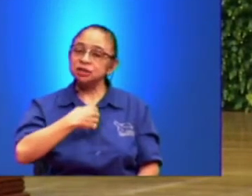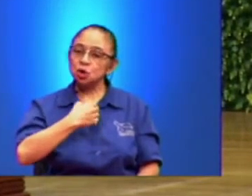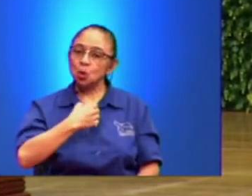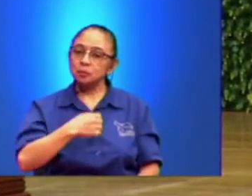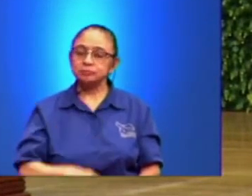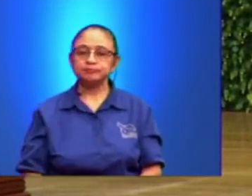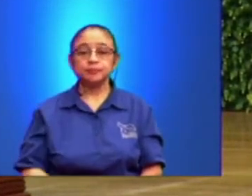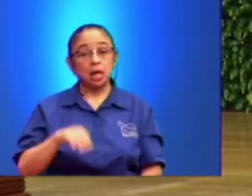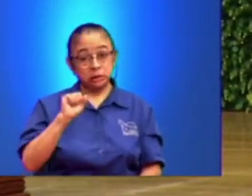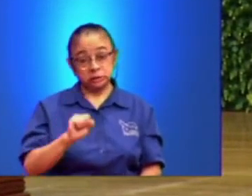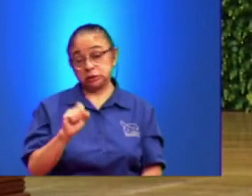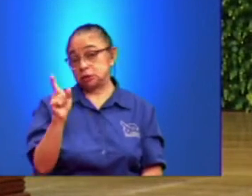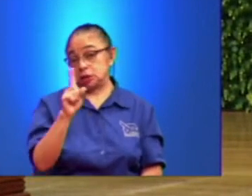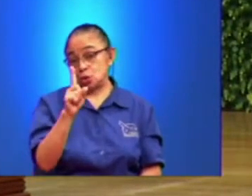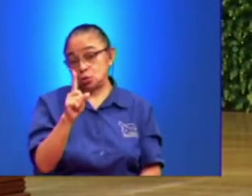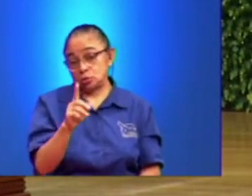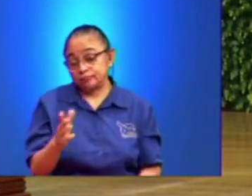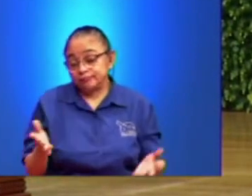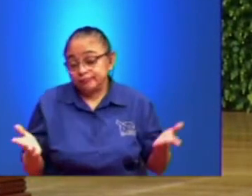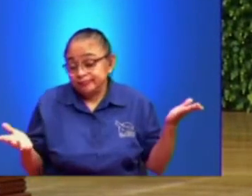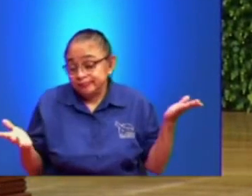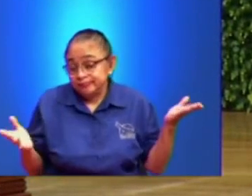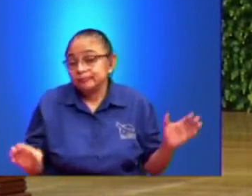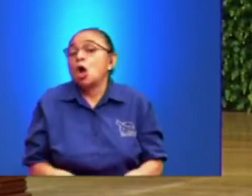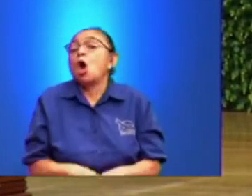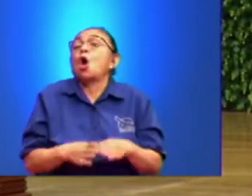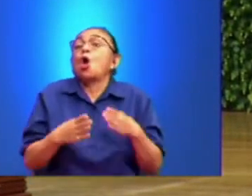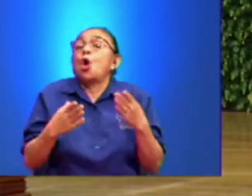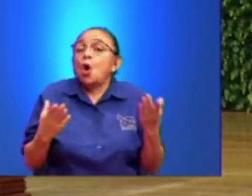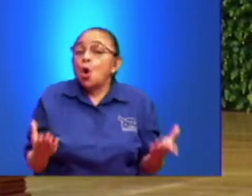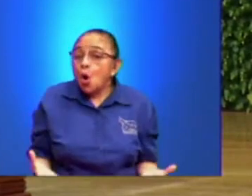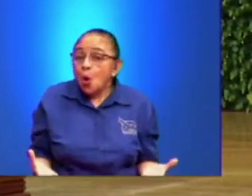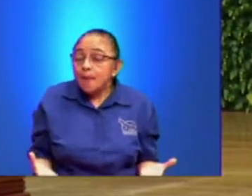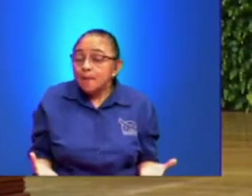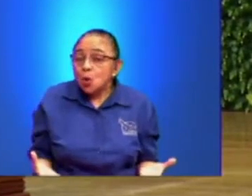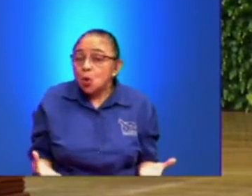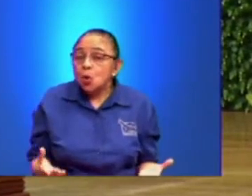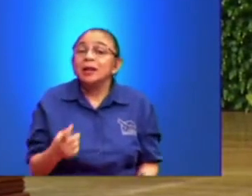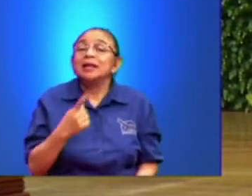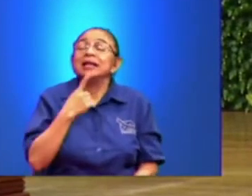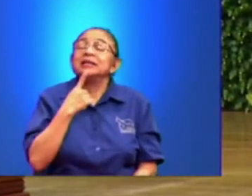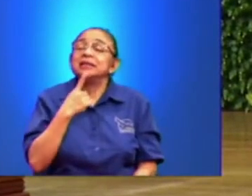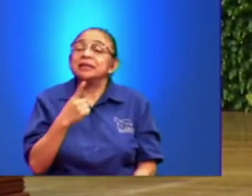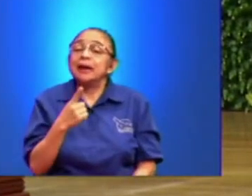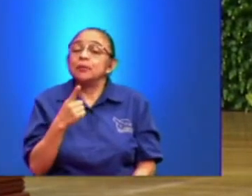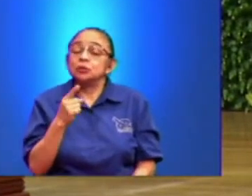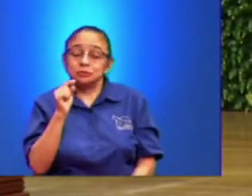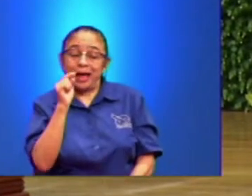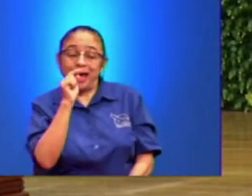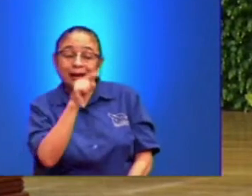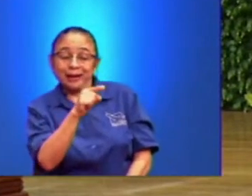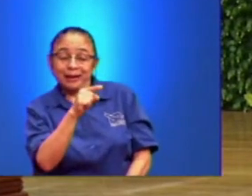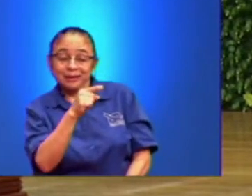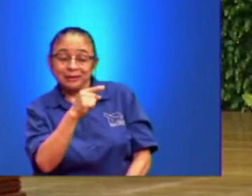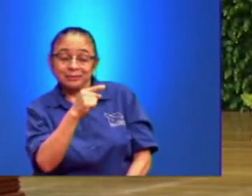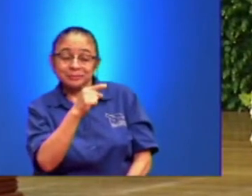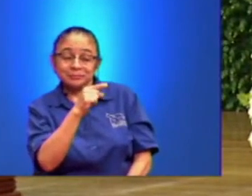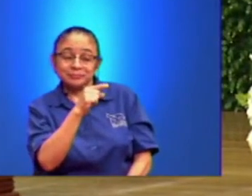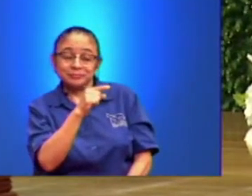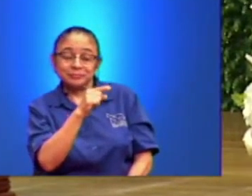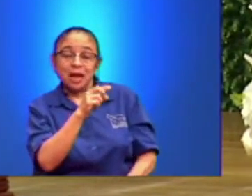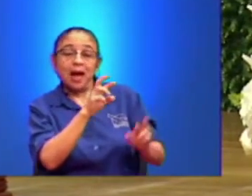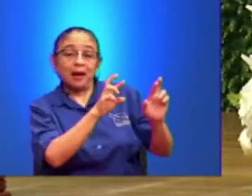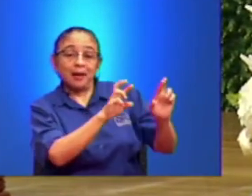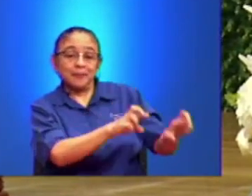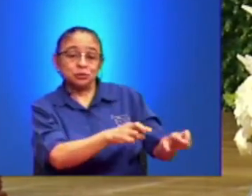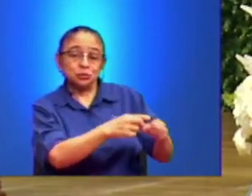sino hermano como como le diría aquel cuate que se va a vivir a los estados unidos se aprendió